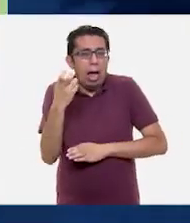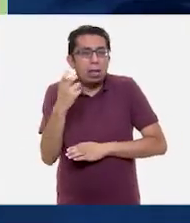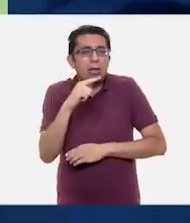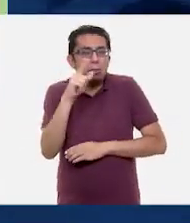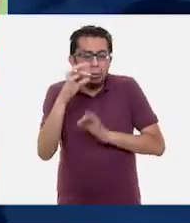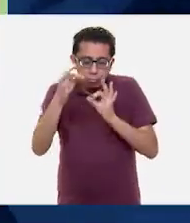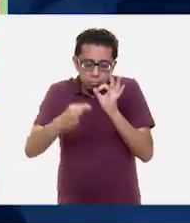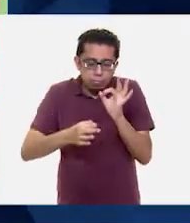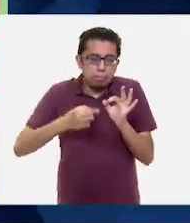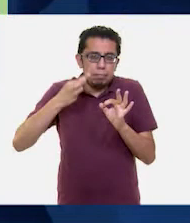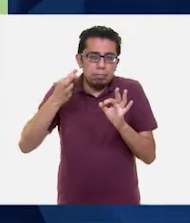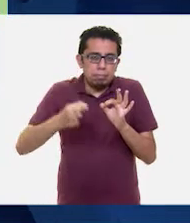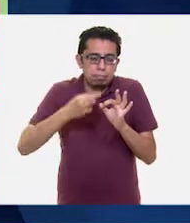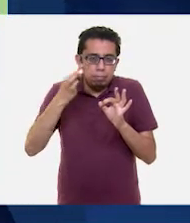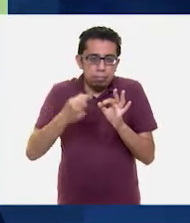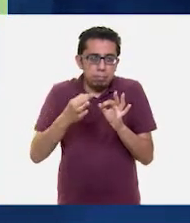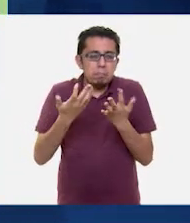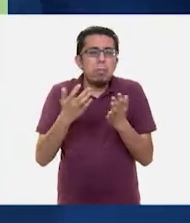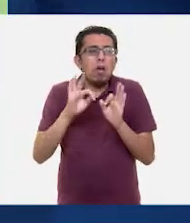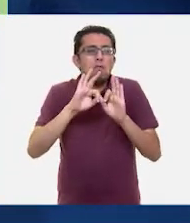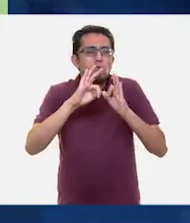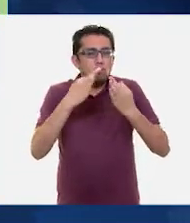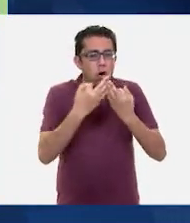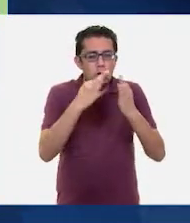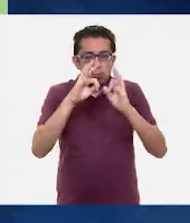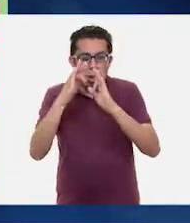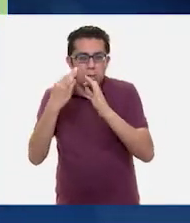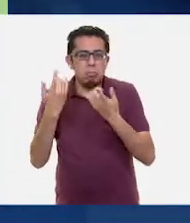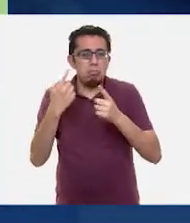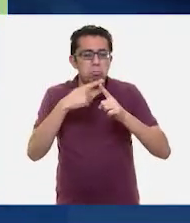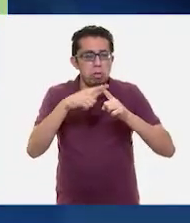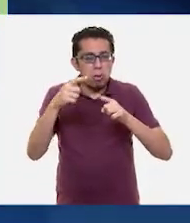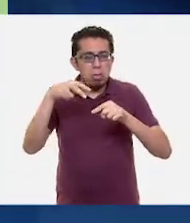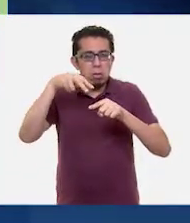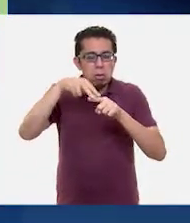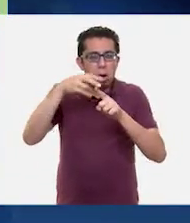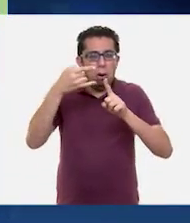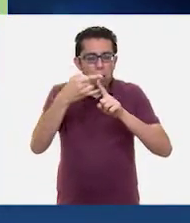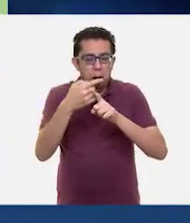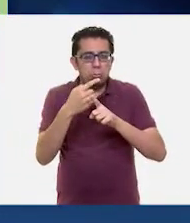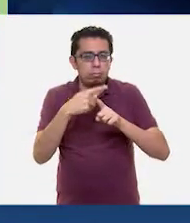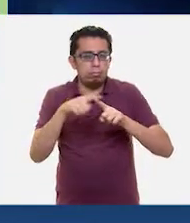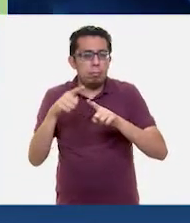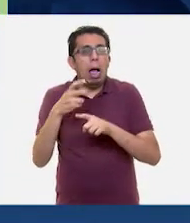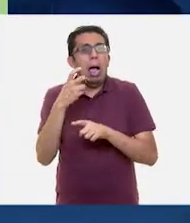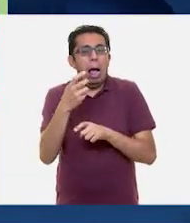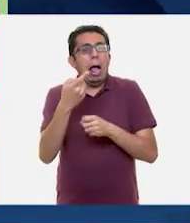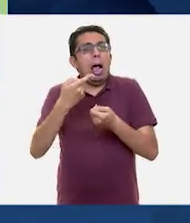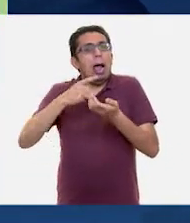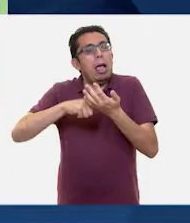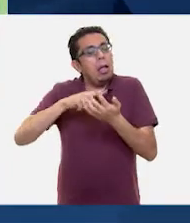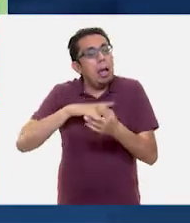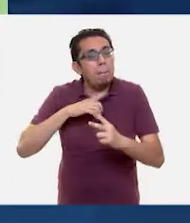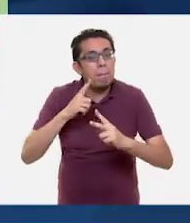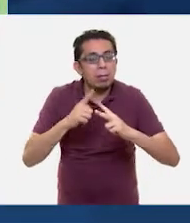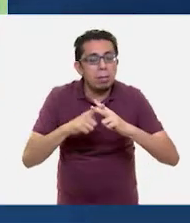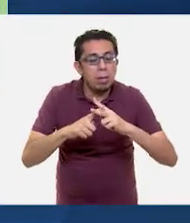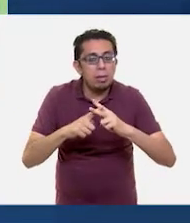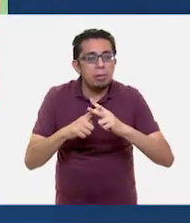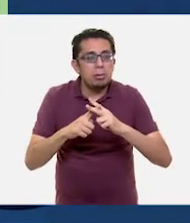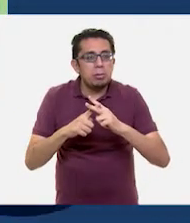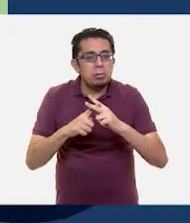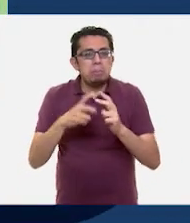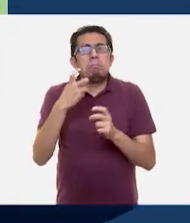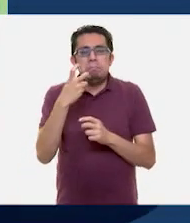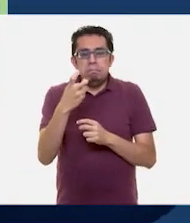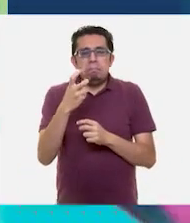bordados tienen motivos geométricos. Y empiezo a ver las matemáticas aplicadas, maestra. Así es. Te invito a que